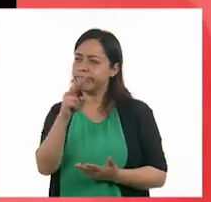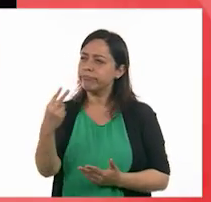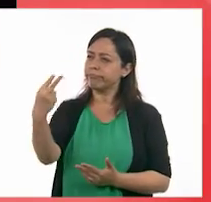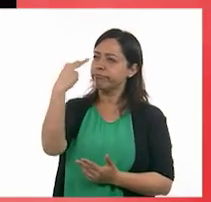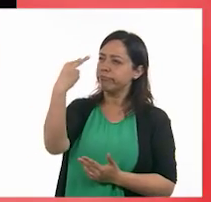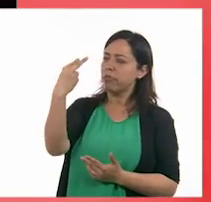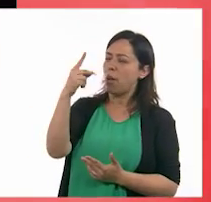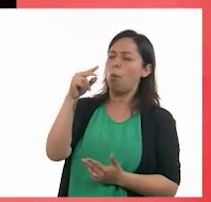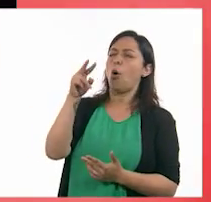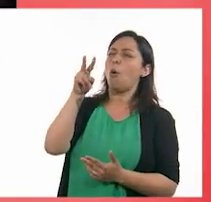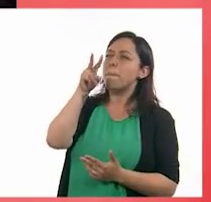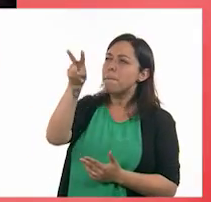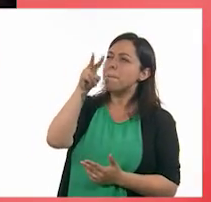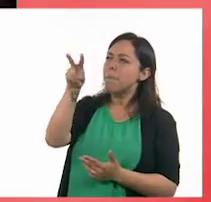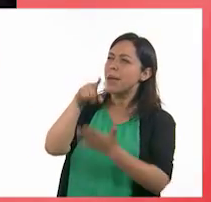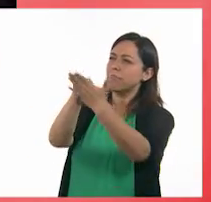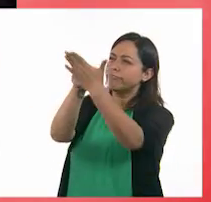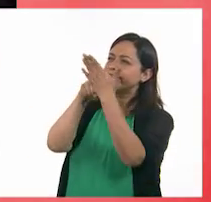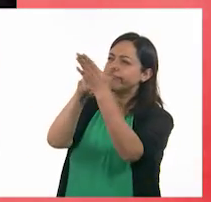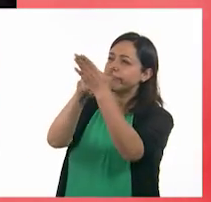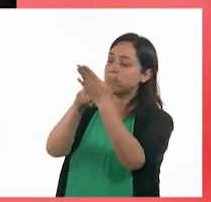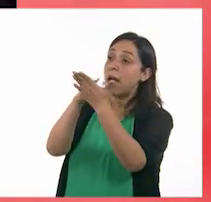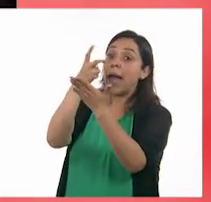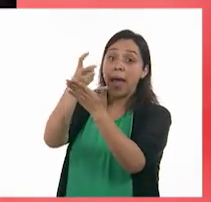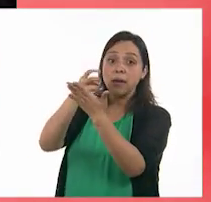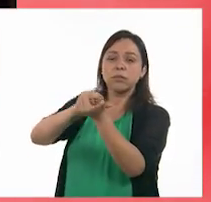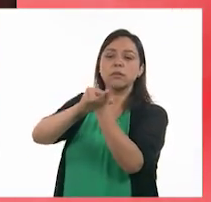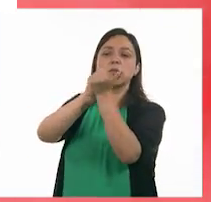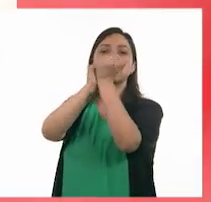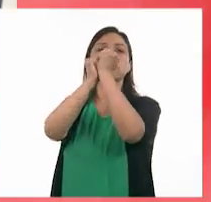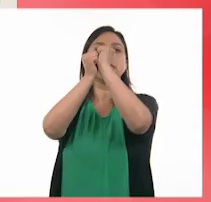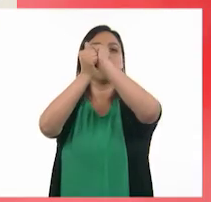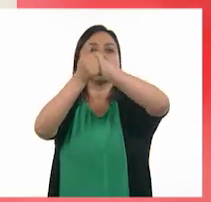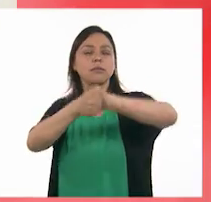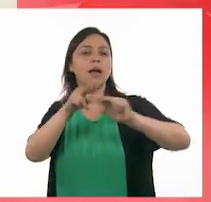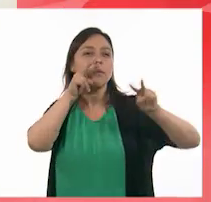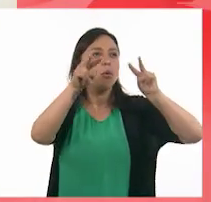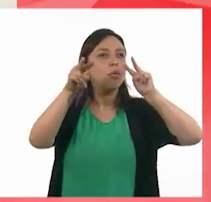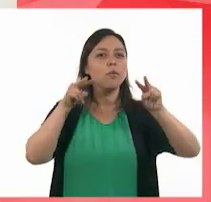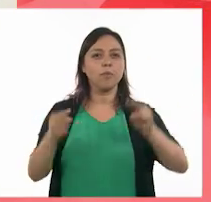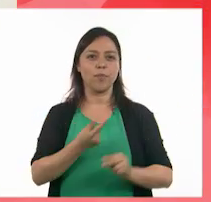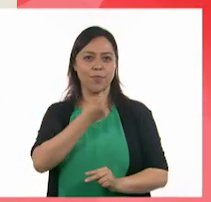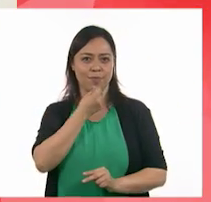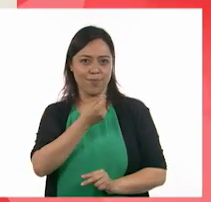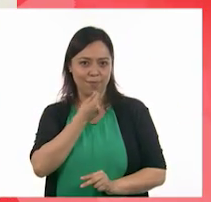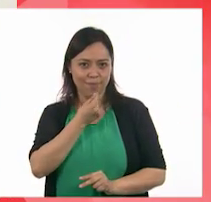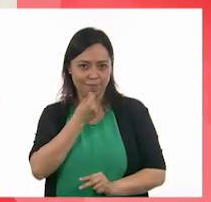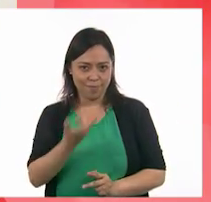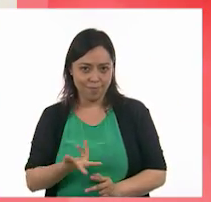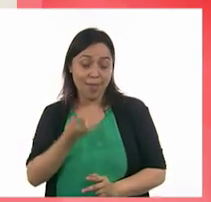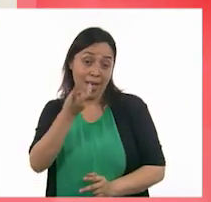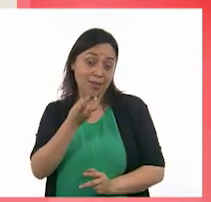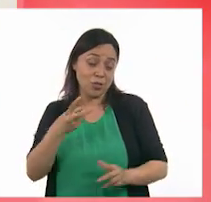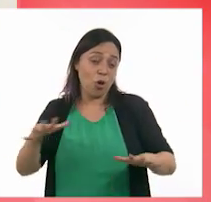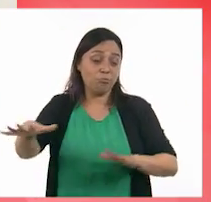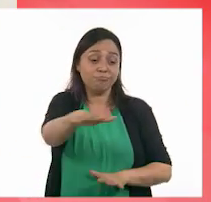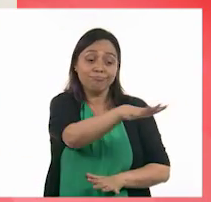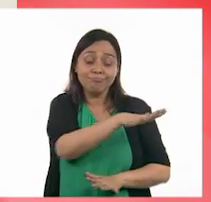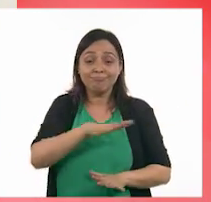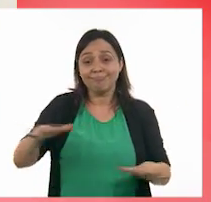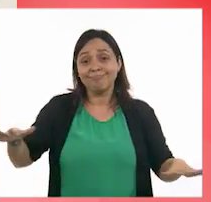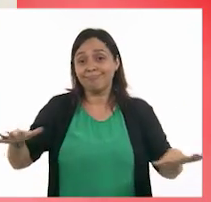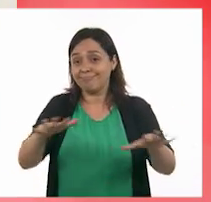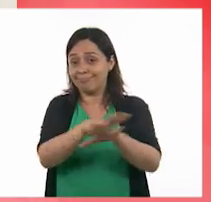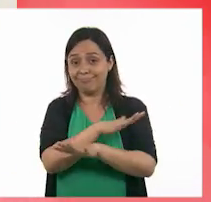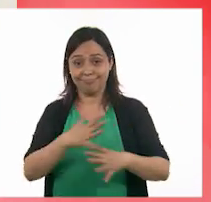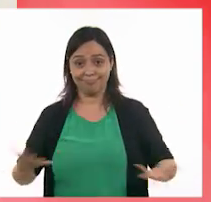ejemplo, una guía a seguir, es algo que va cambiando la percepción de los niños. Entonces creo yo que ha cambiado en el barrio la percepción